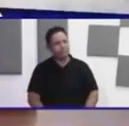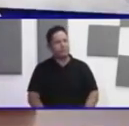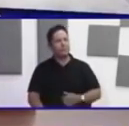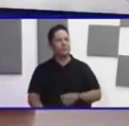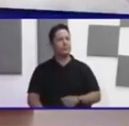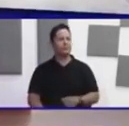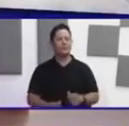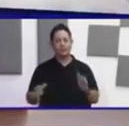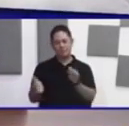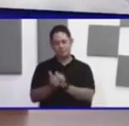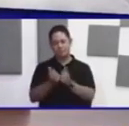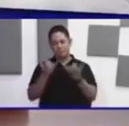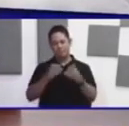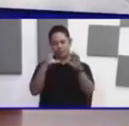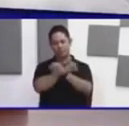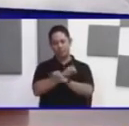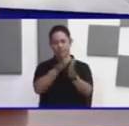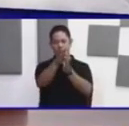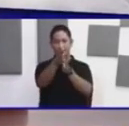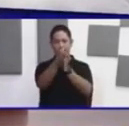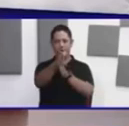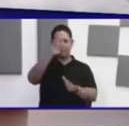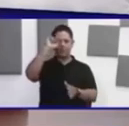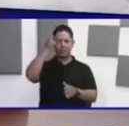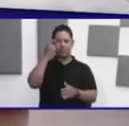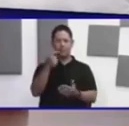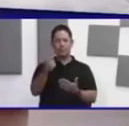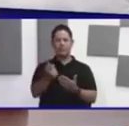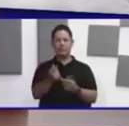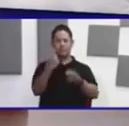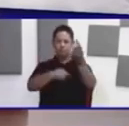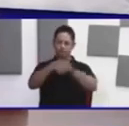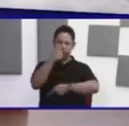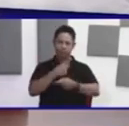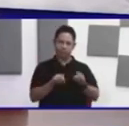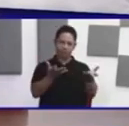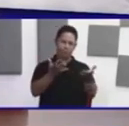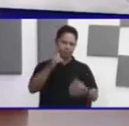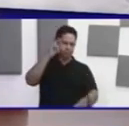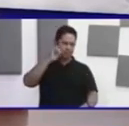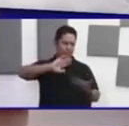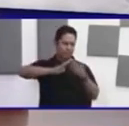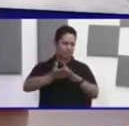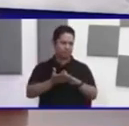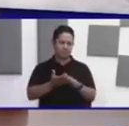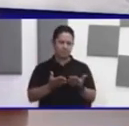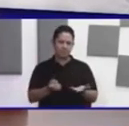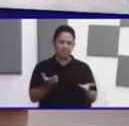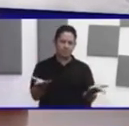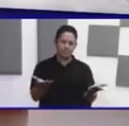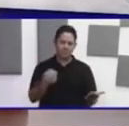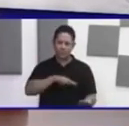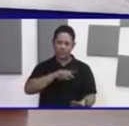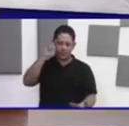acompañarnos en este informe y en este programa, pues para darle a la comunidad conocer todo lo que ha venido haciendo el